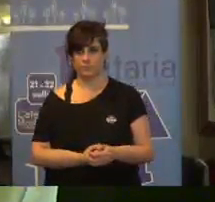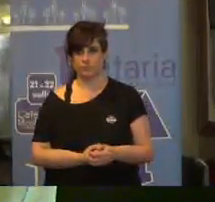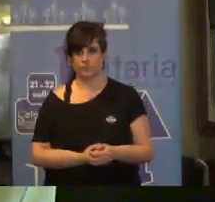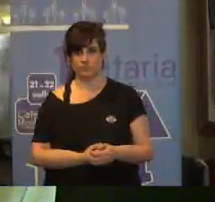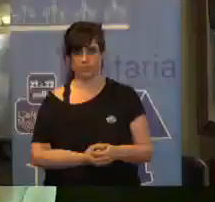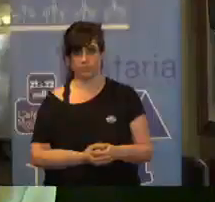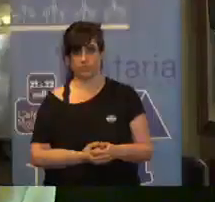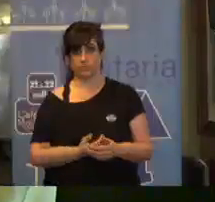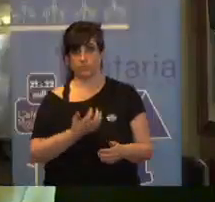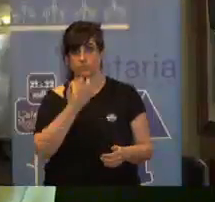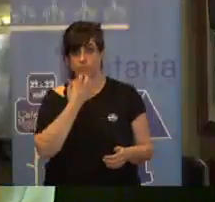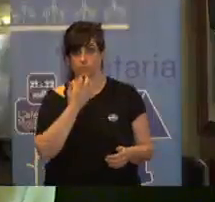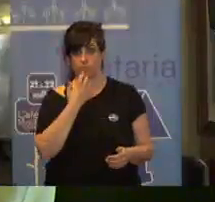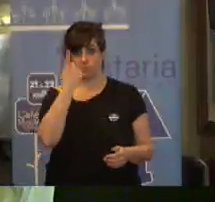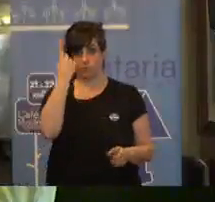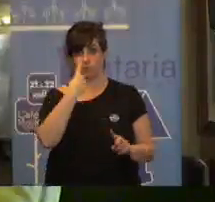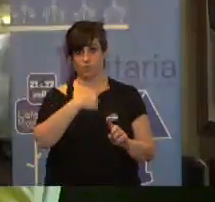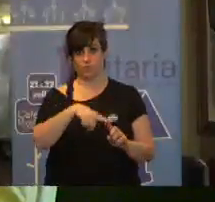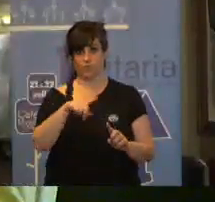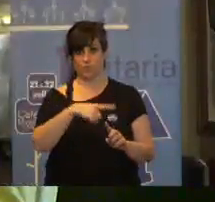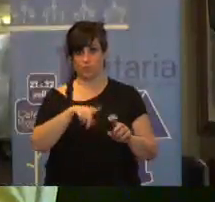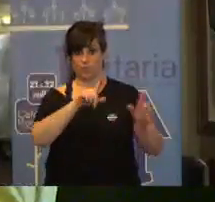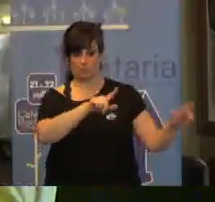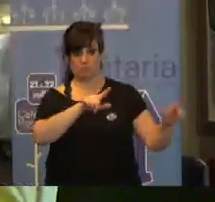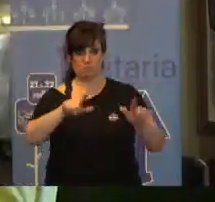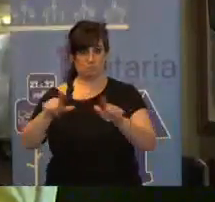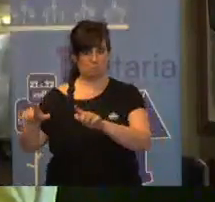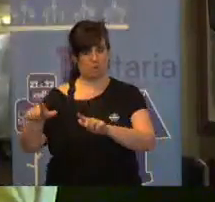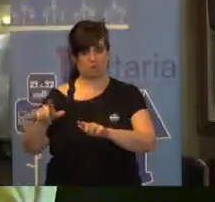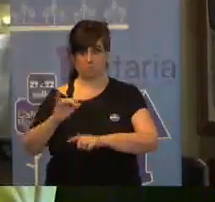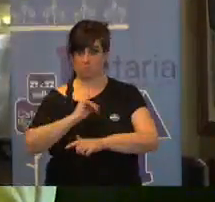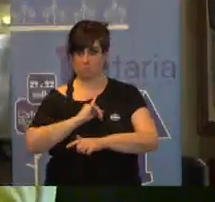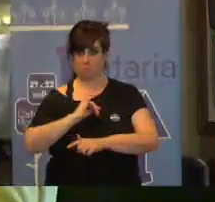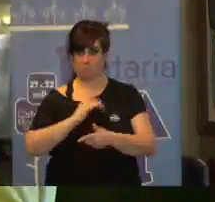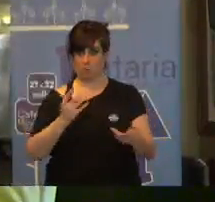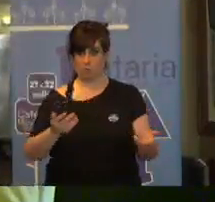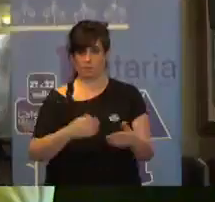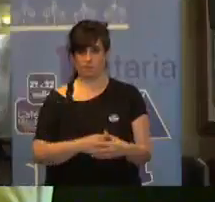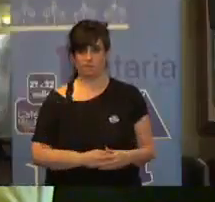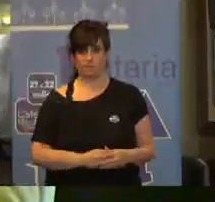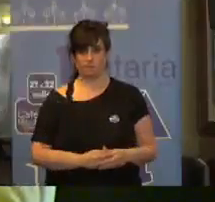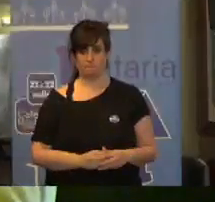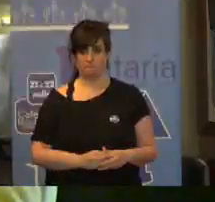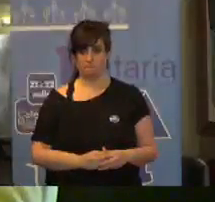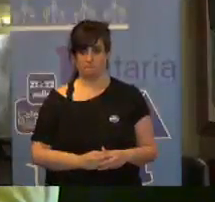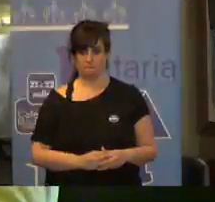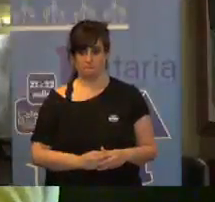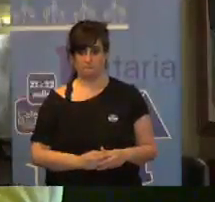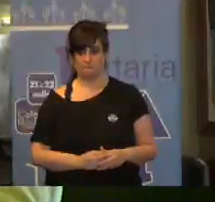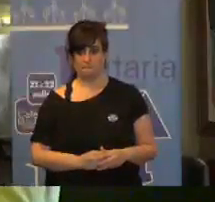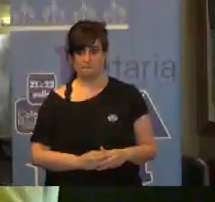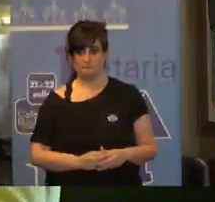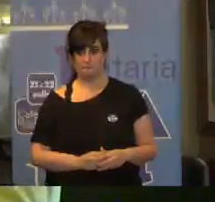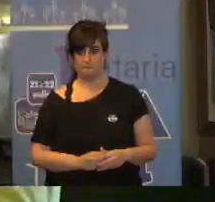Se hai unha cosa que define moi ben a todas as plataformas, na miña visión de observador, máis ou menos cercano, é